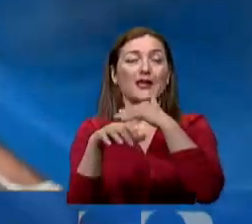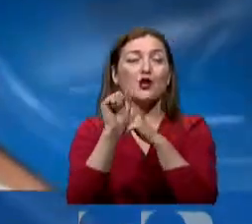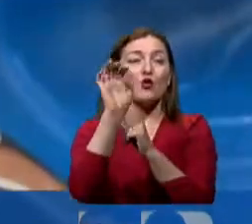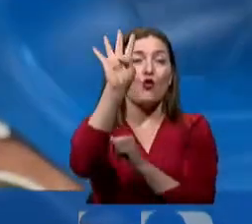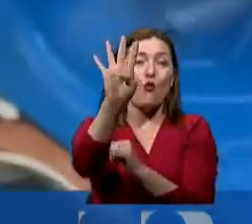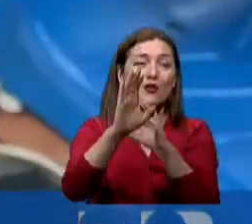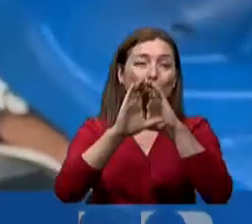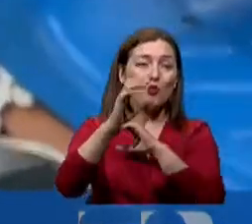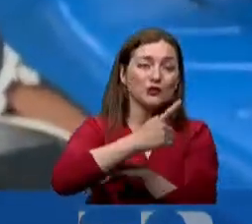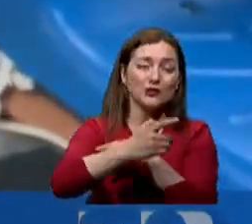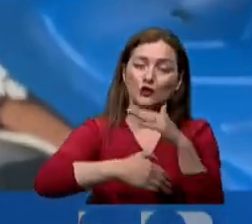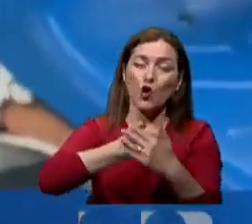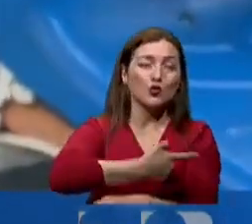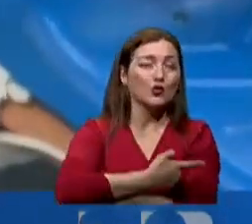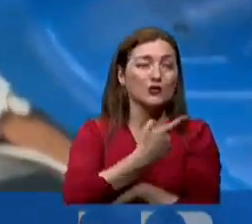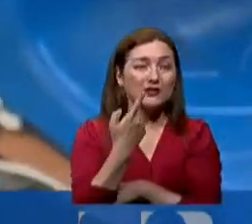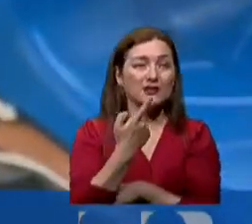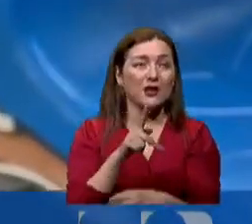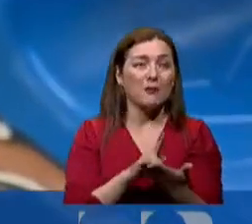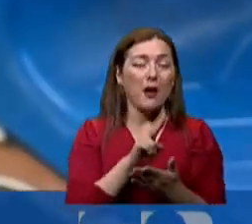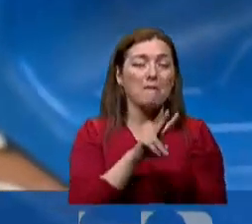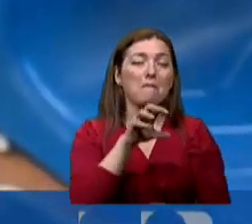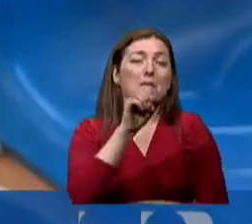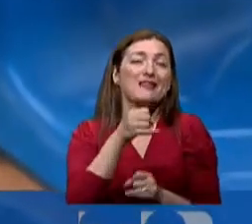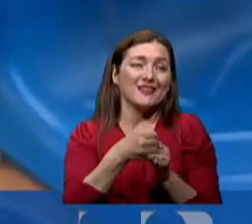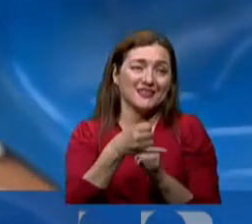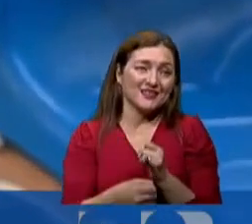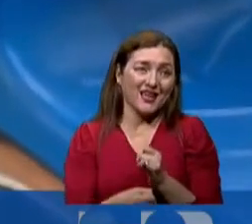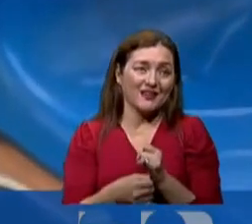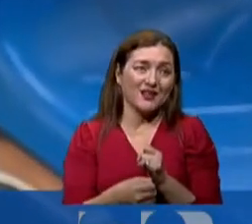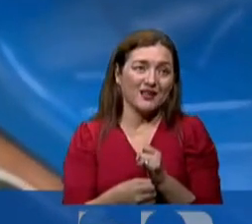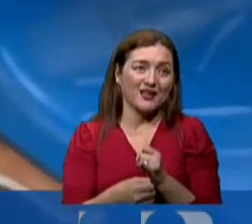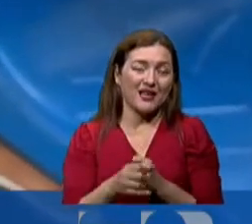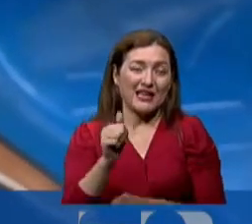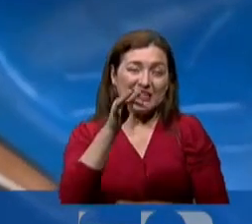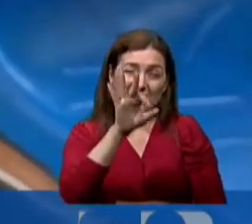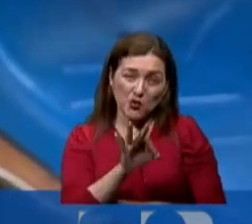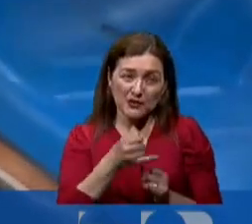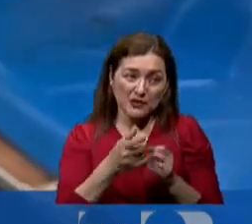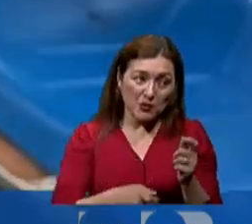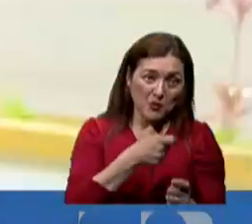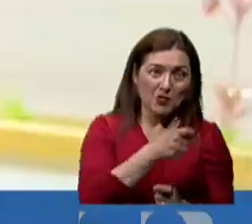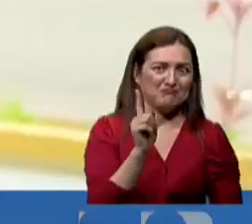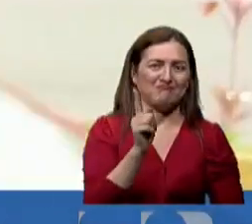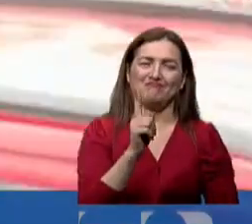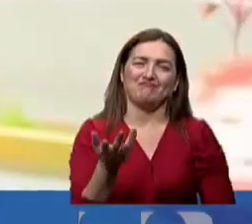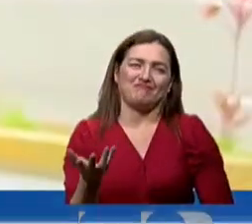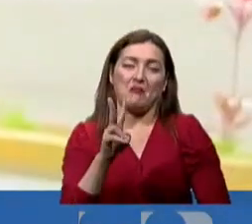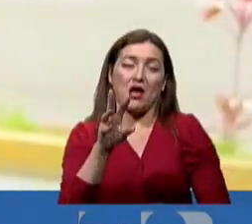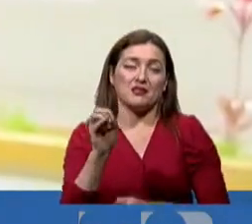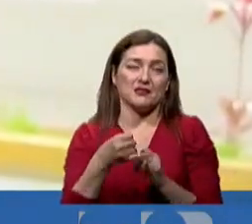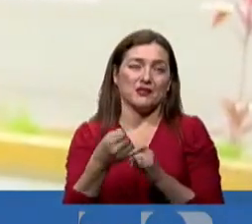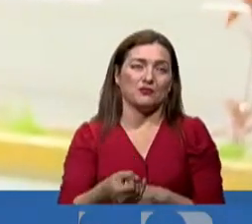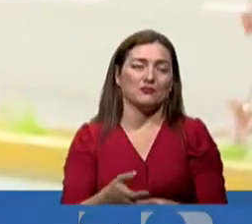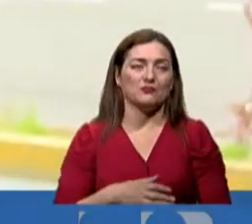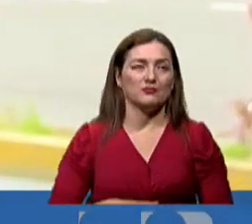4 buses diarios, entonces ya sería 20 centavos, porque el centavo no le van a devolver, obviamente, son 20 centavos por cada bus. Entonces... O sea, yo digo